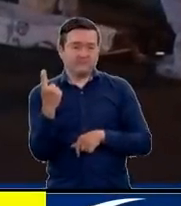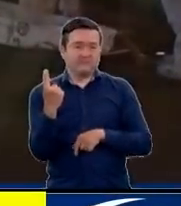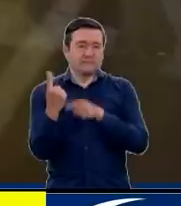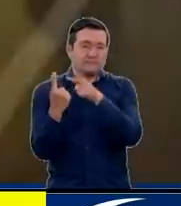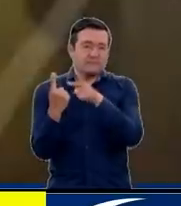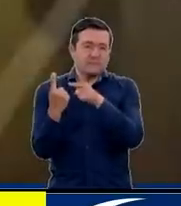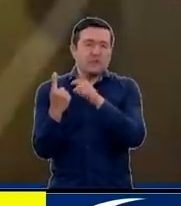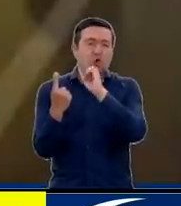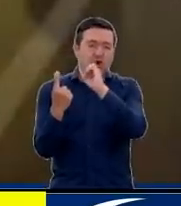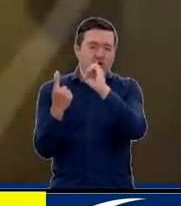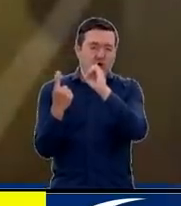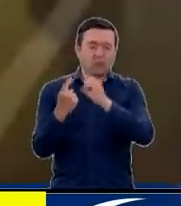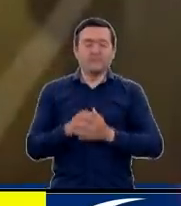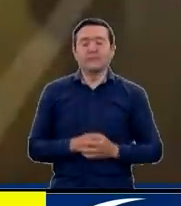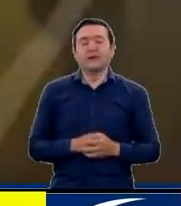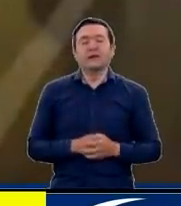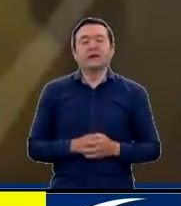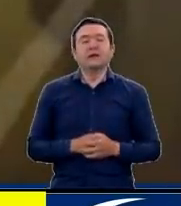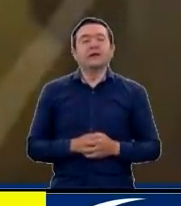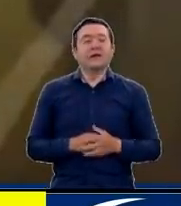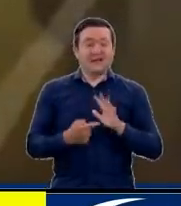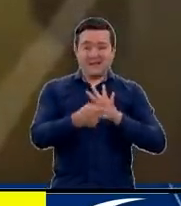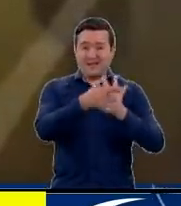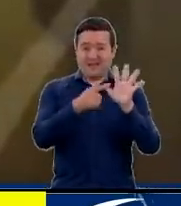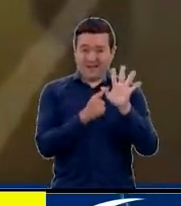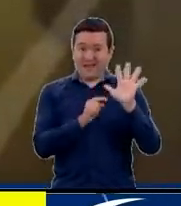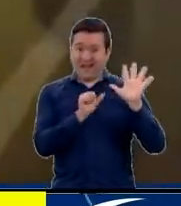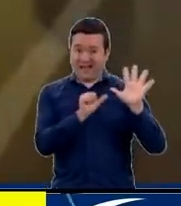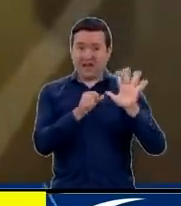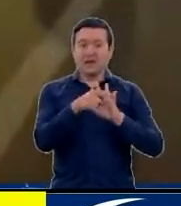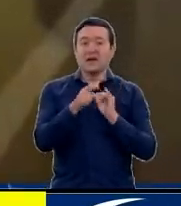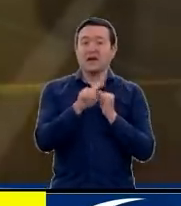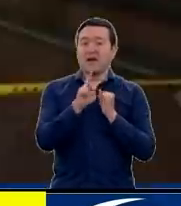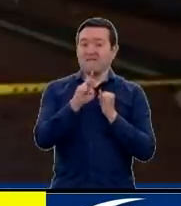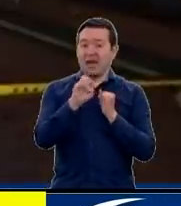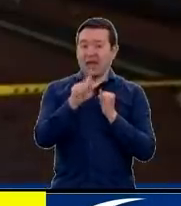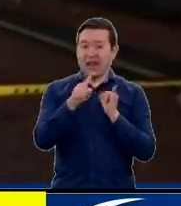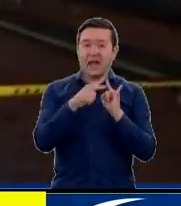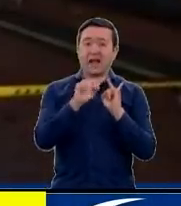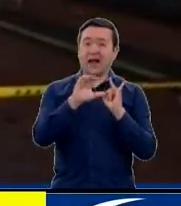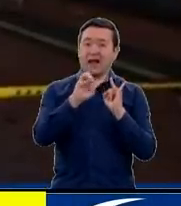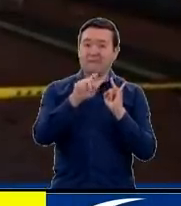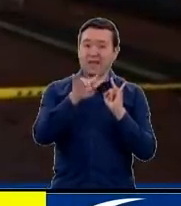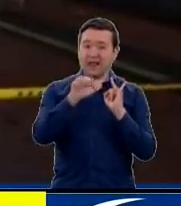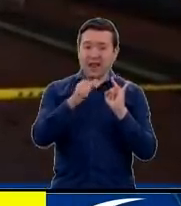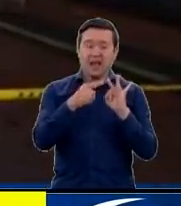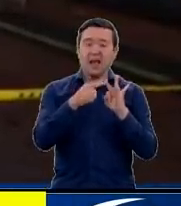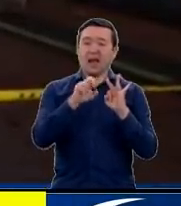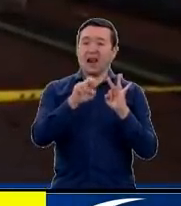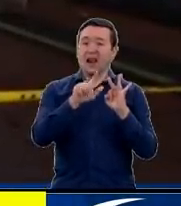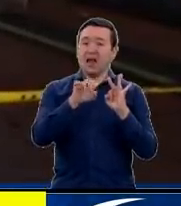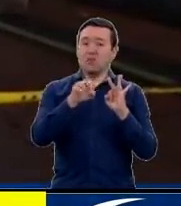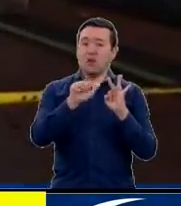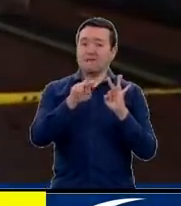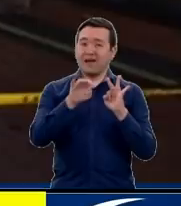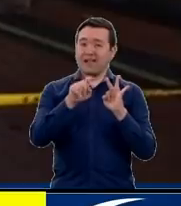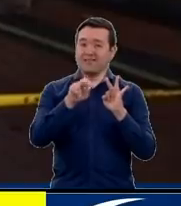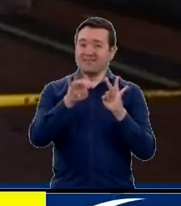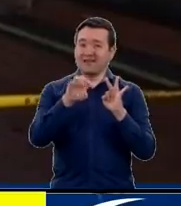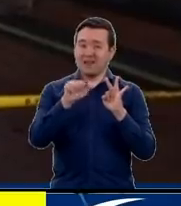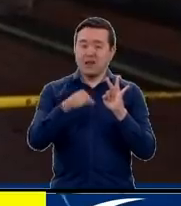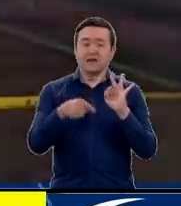uno de sexo masculino. Las mujeres identificadas son Rafaela Tetic, Camila Martínez, Laura Valentina de Lima